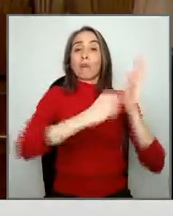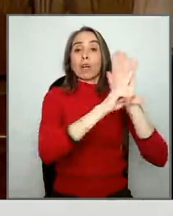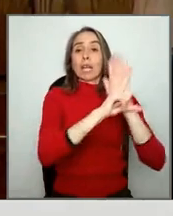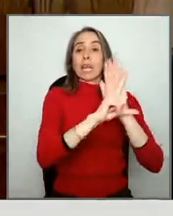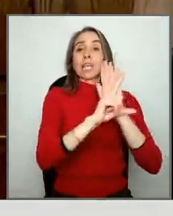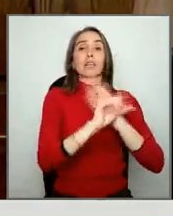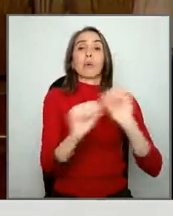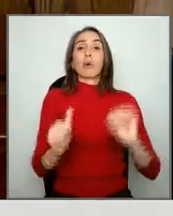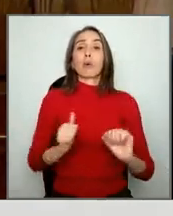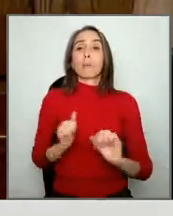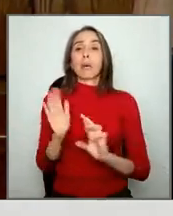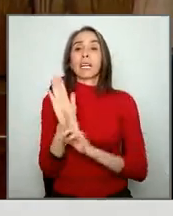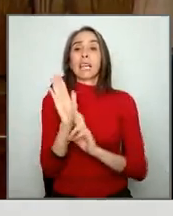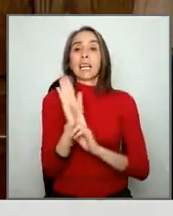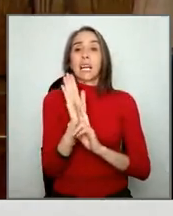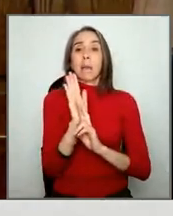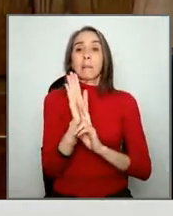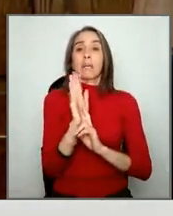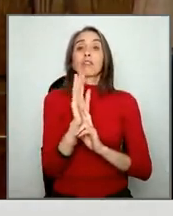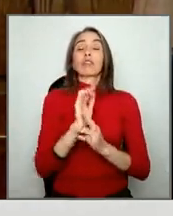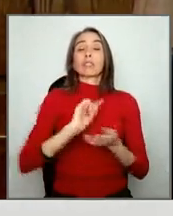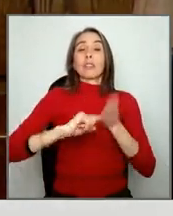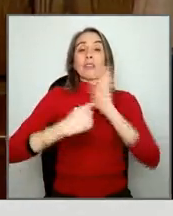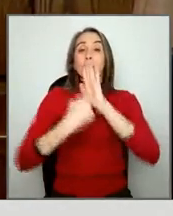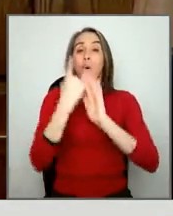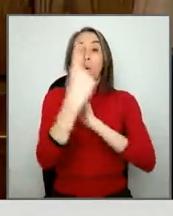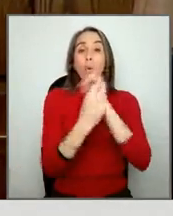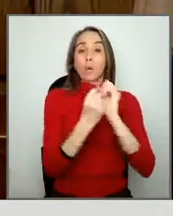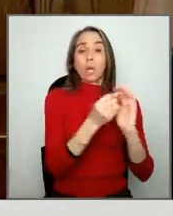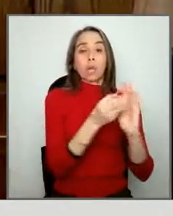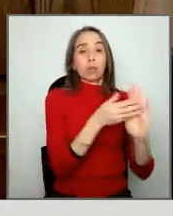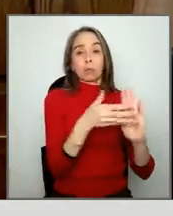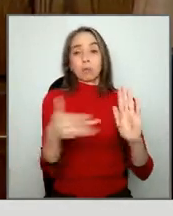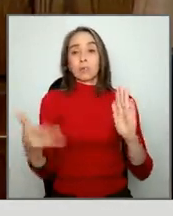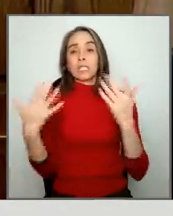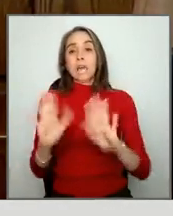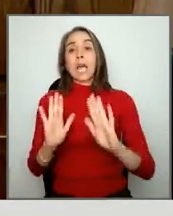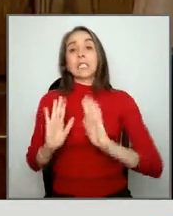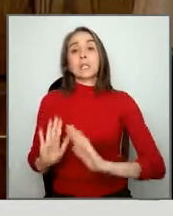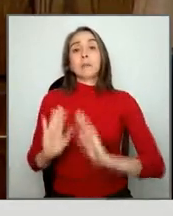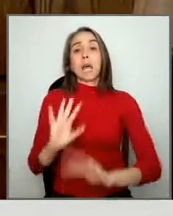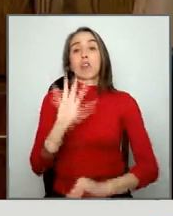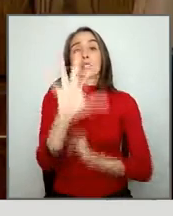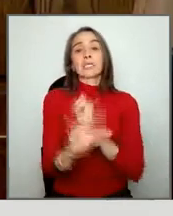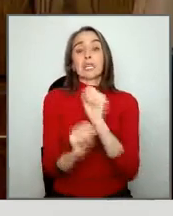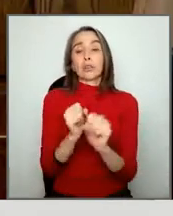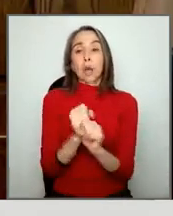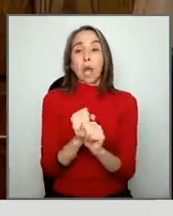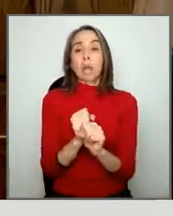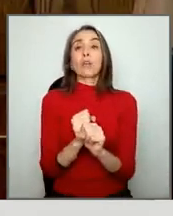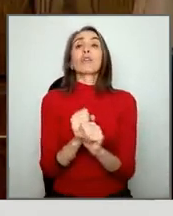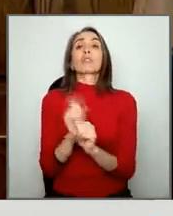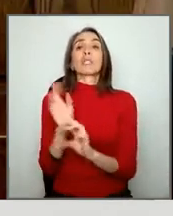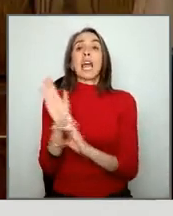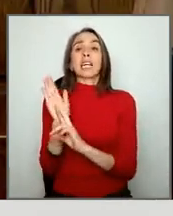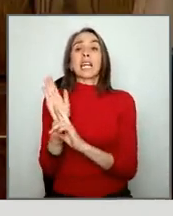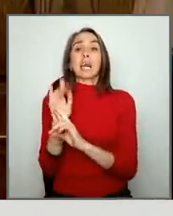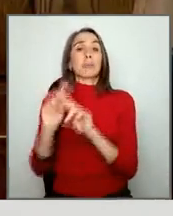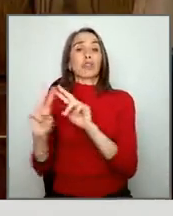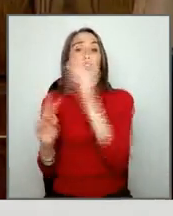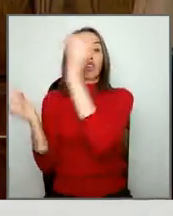dictar en un año lleva cinco entonces no sea cosa que que la implementación de este reglamento termine por impedir que